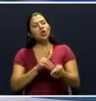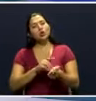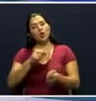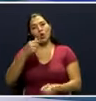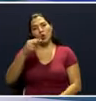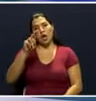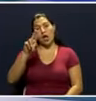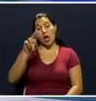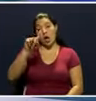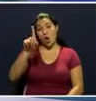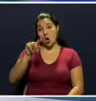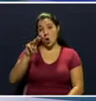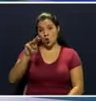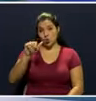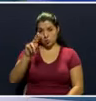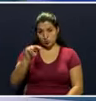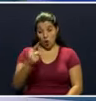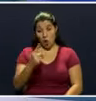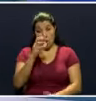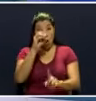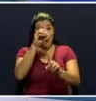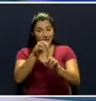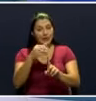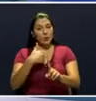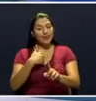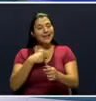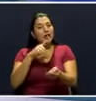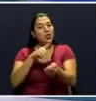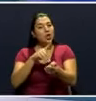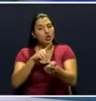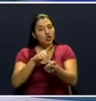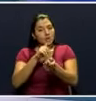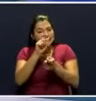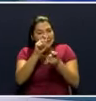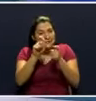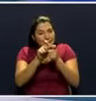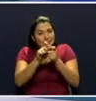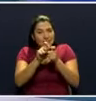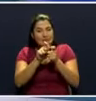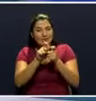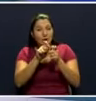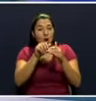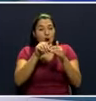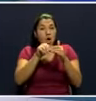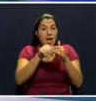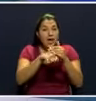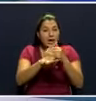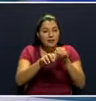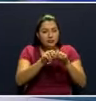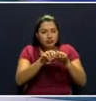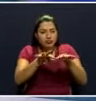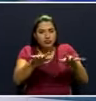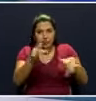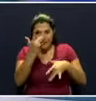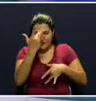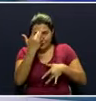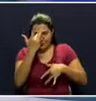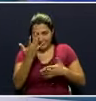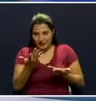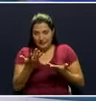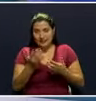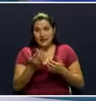de los epidemiólogos y epidemiólogas es la etiología, es decir, el